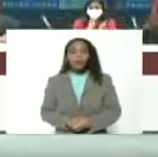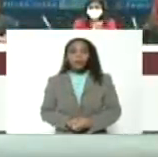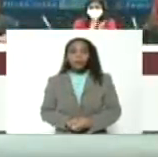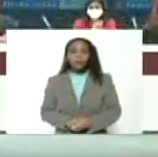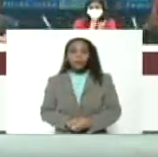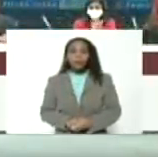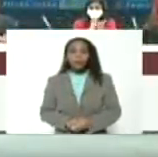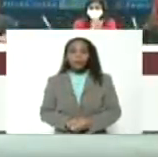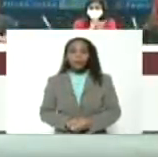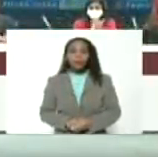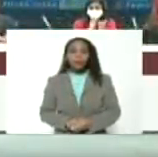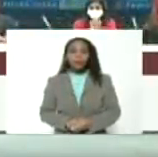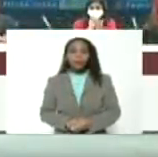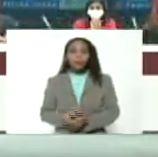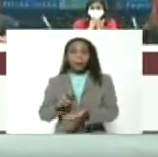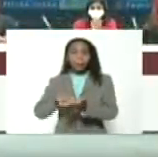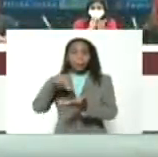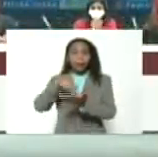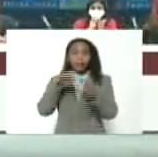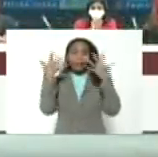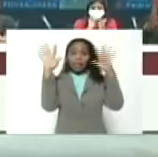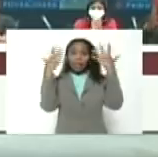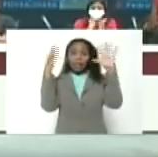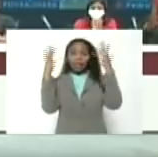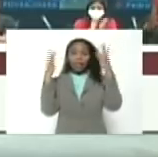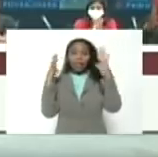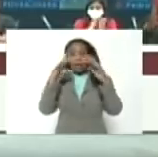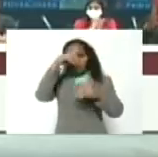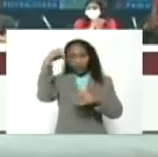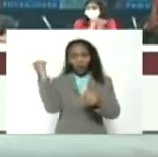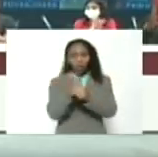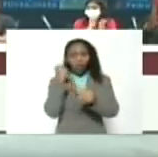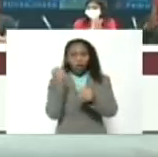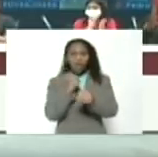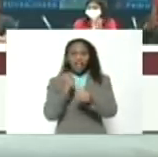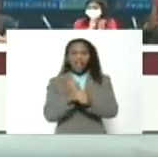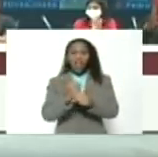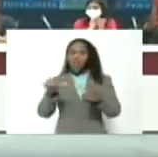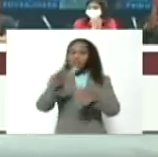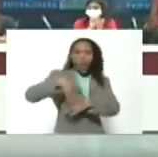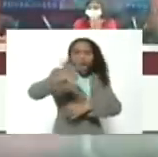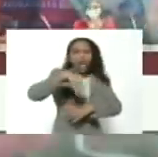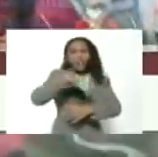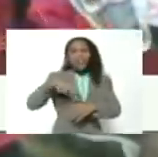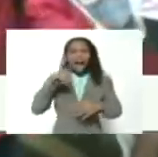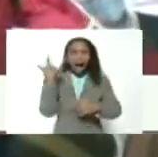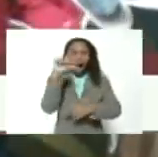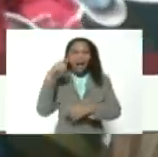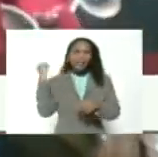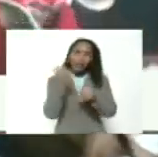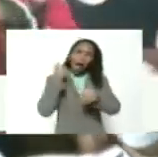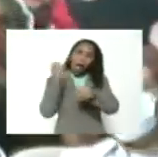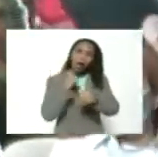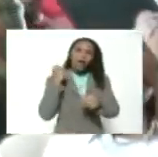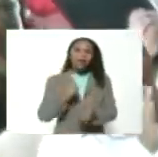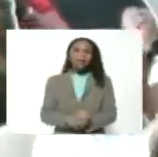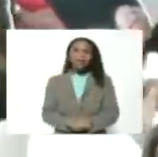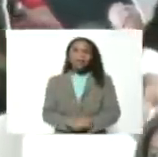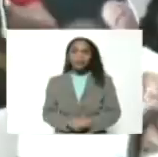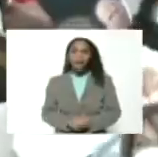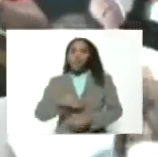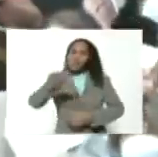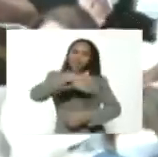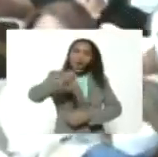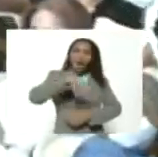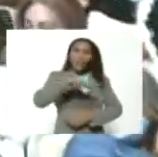trabajadoras. ¡Párense a aplaudir, clase obrera! ¿Dónde está la clase obrera?